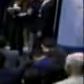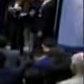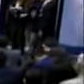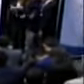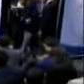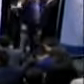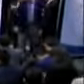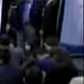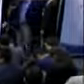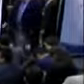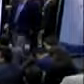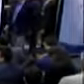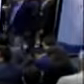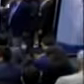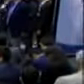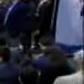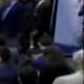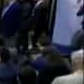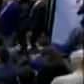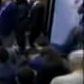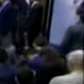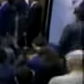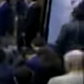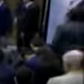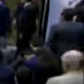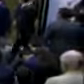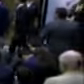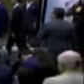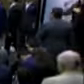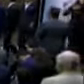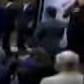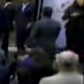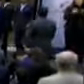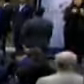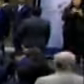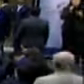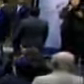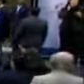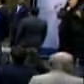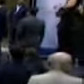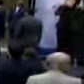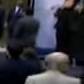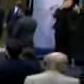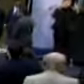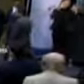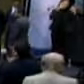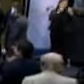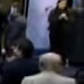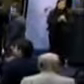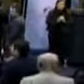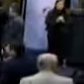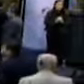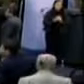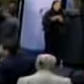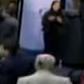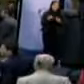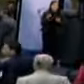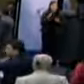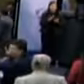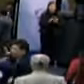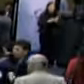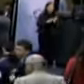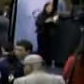del Senado de la República haga entrega y pedirles a los senadores que nos acompañen para una foto, hagan entrega de unos